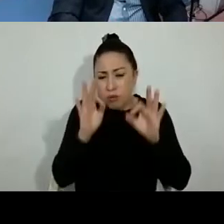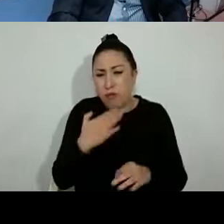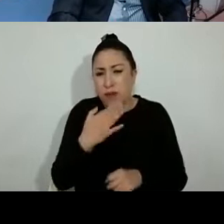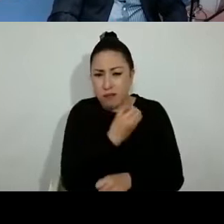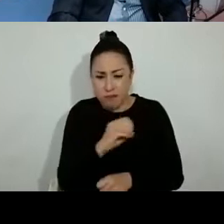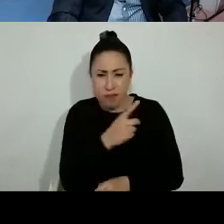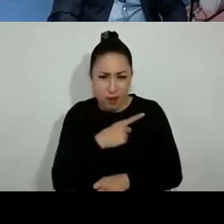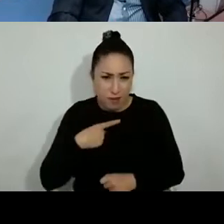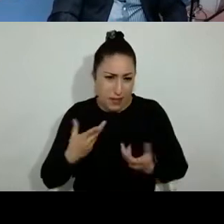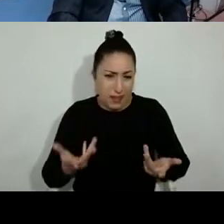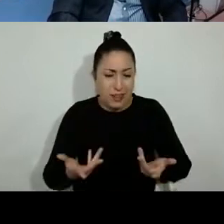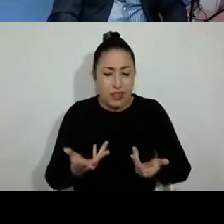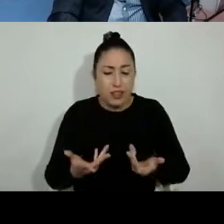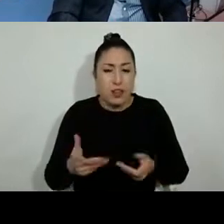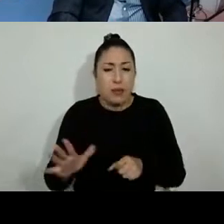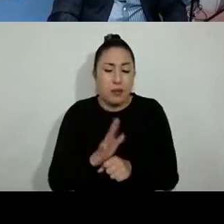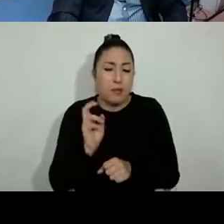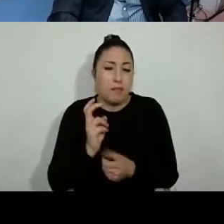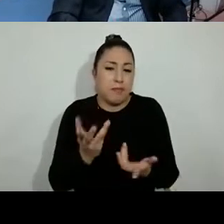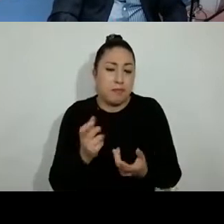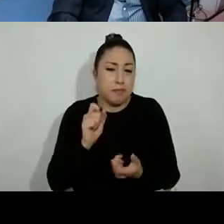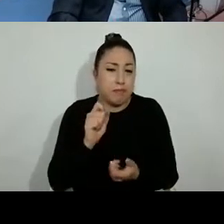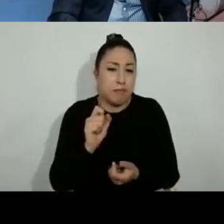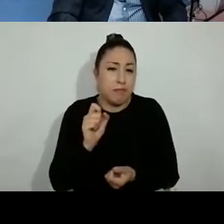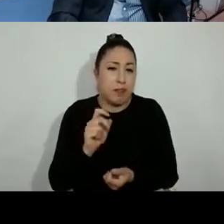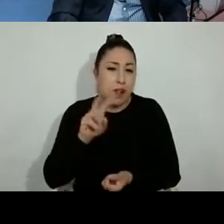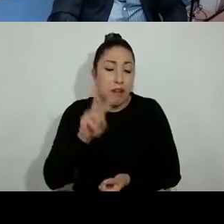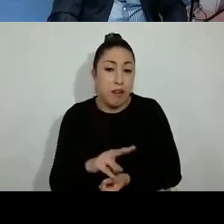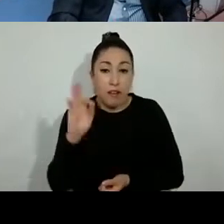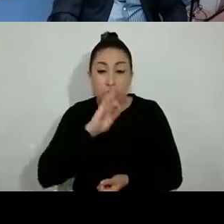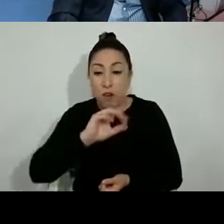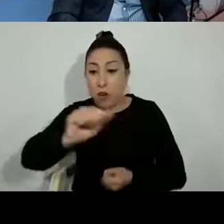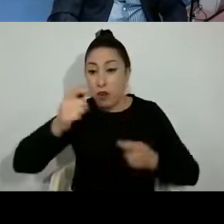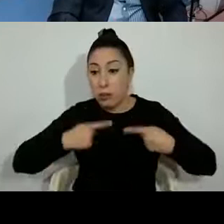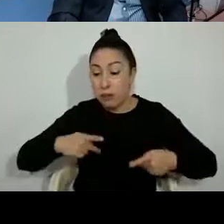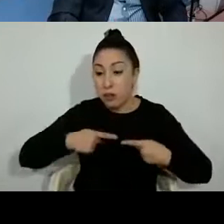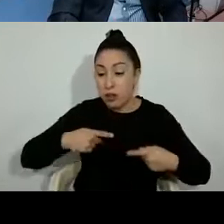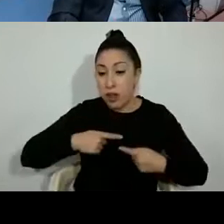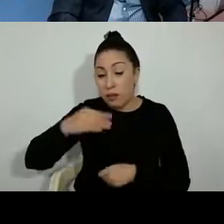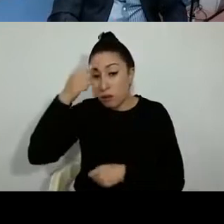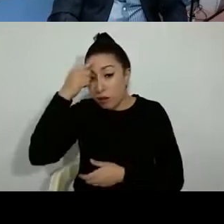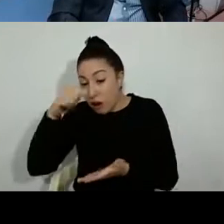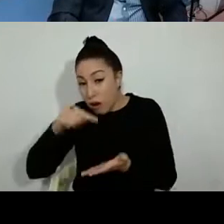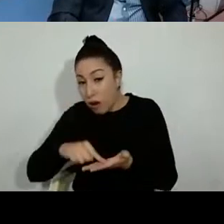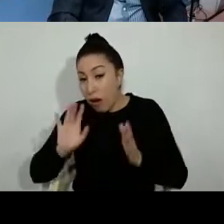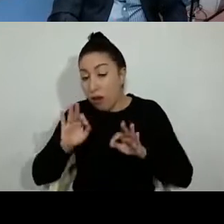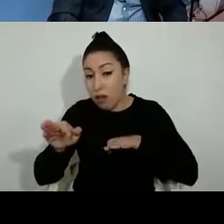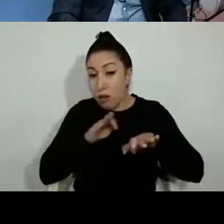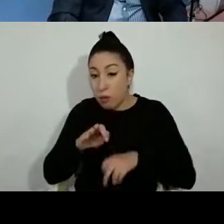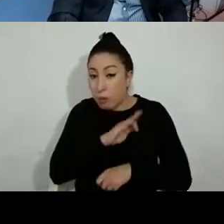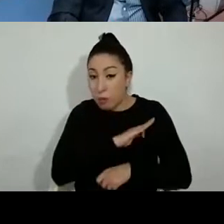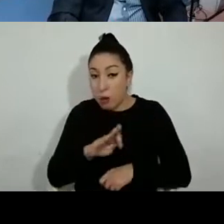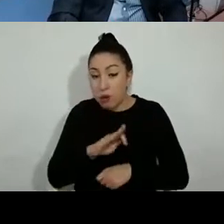si tiene perspectivas de futuro, y hombre, pues si alguien cree en el trabajo, pues yo creo que me